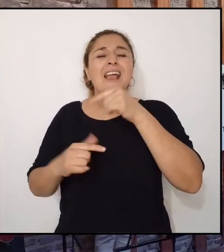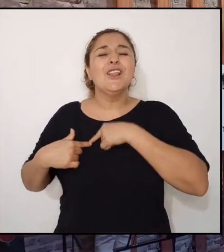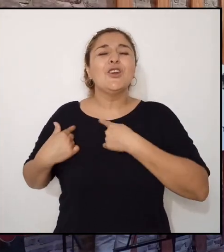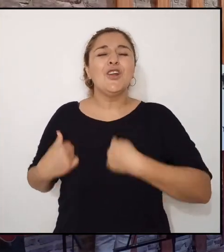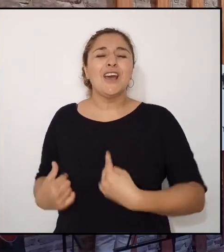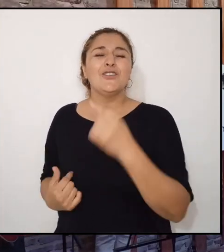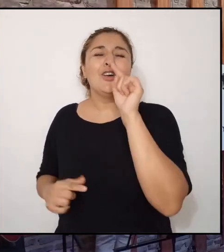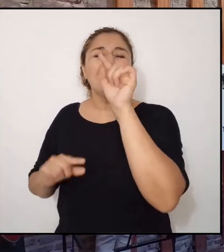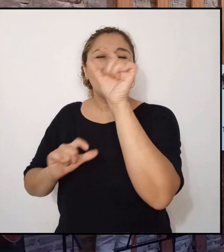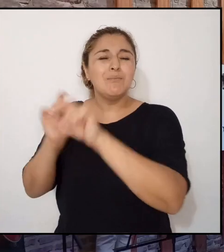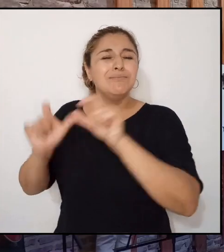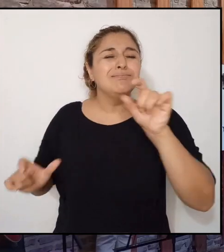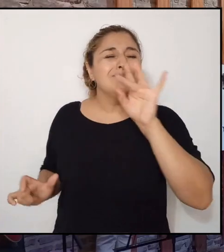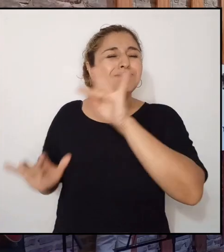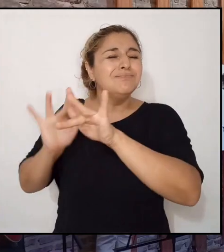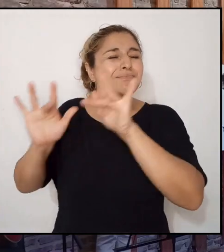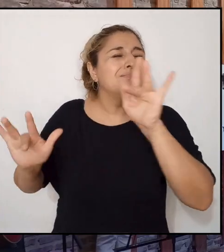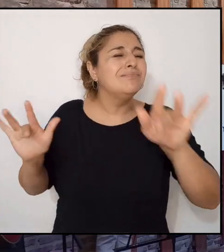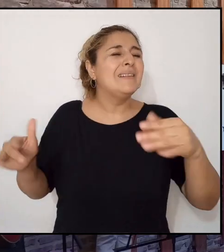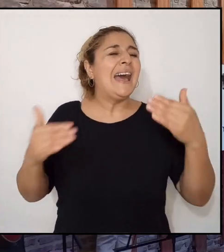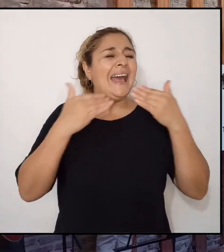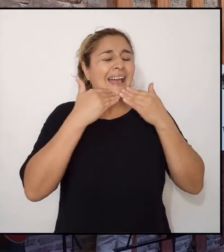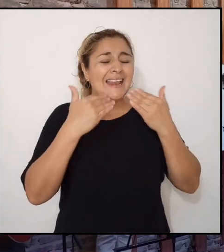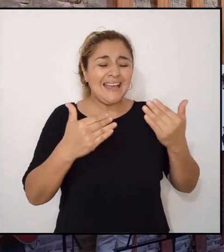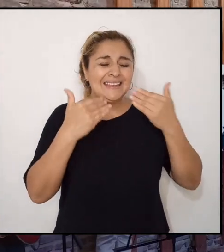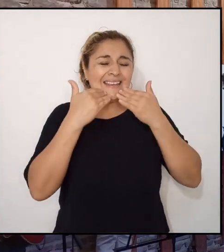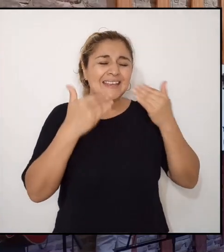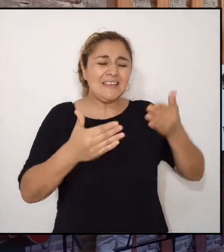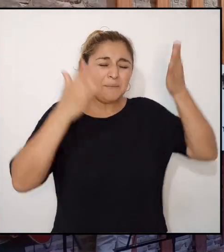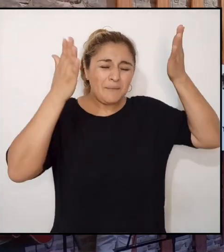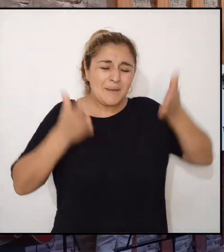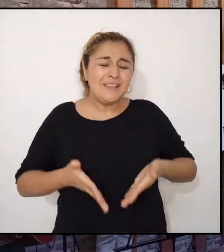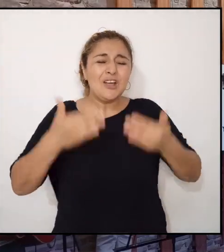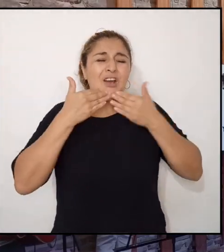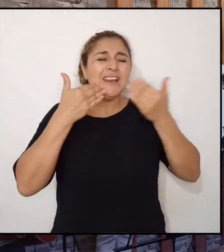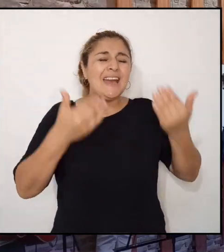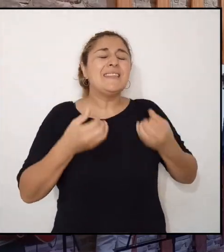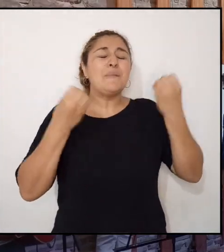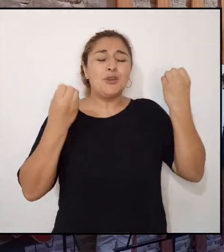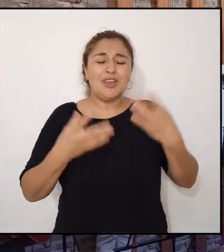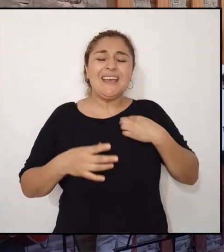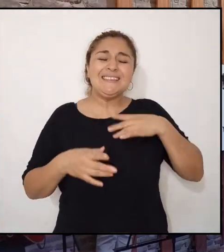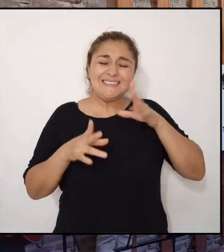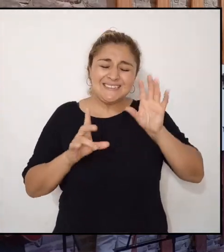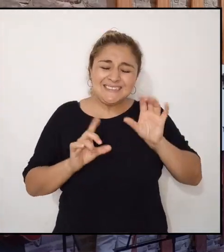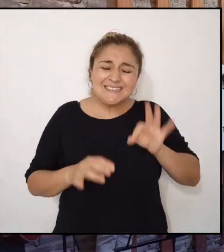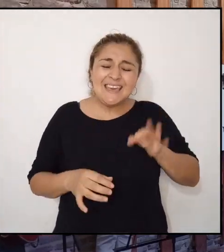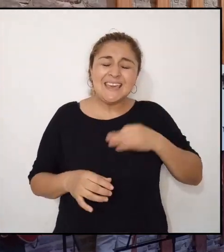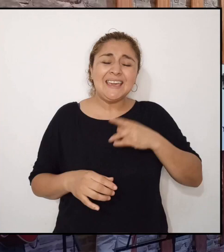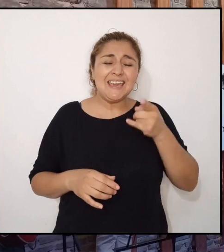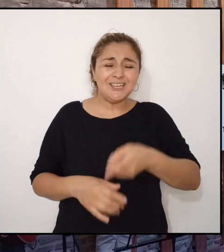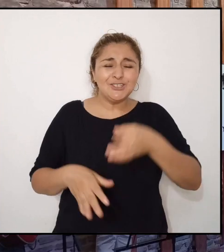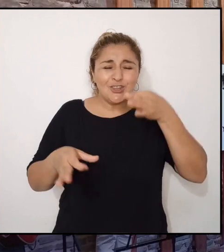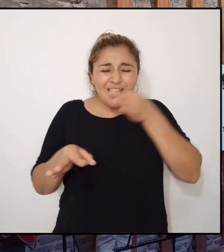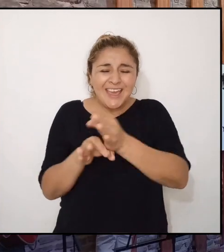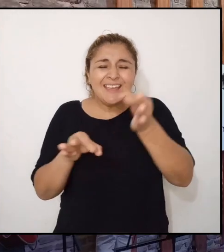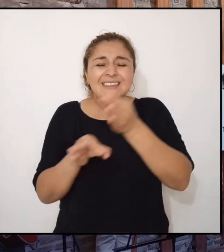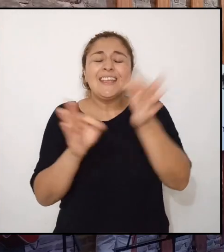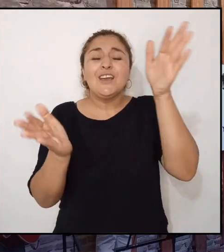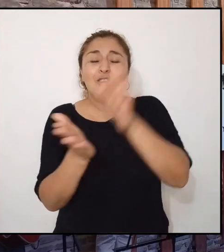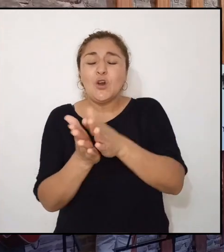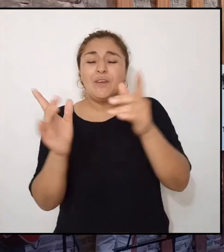los pastores, Señor, gracias porque sé que predican de tu palabra, de tu verdad. Señor, que tu